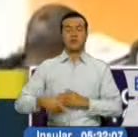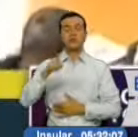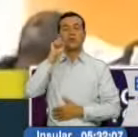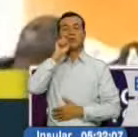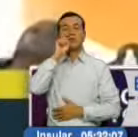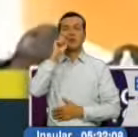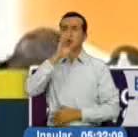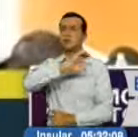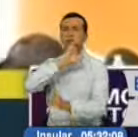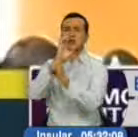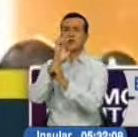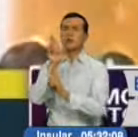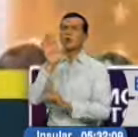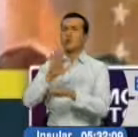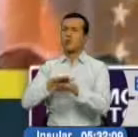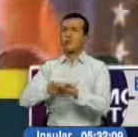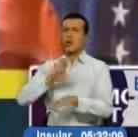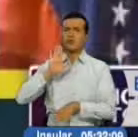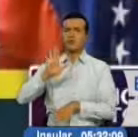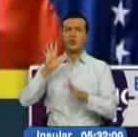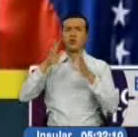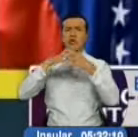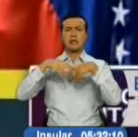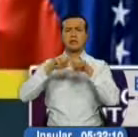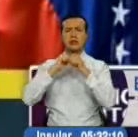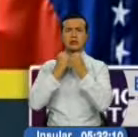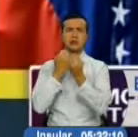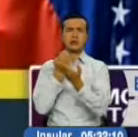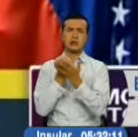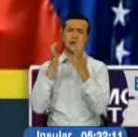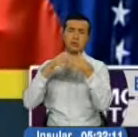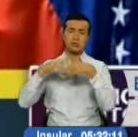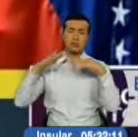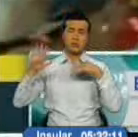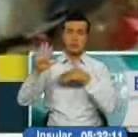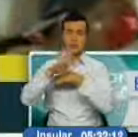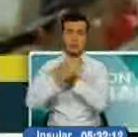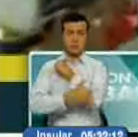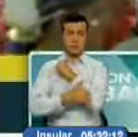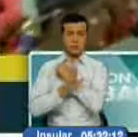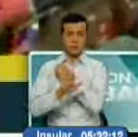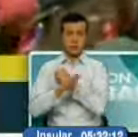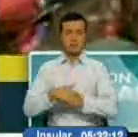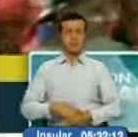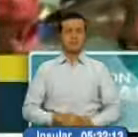y lo acusan de ser el causante de la crisis social y económica que vive el país.